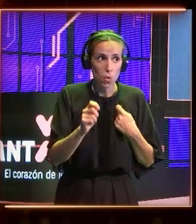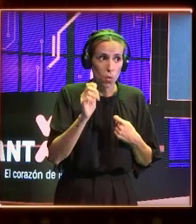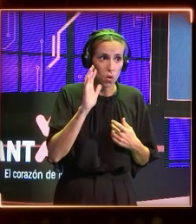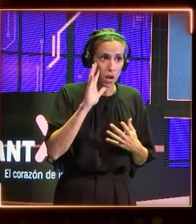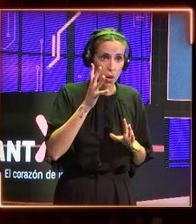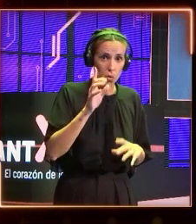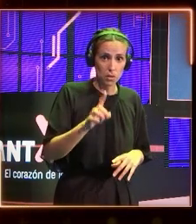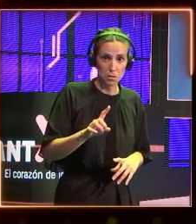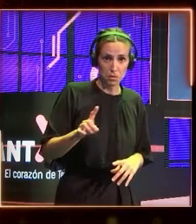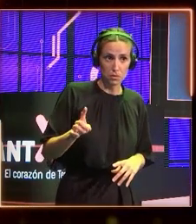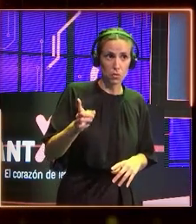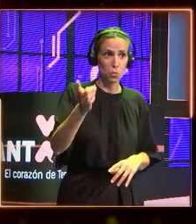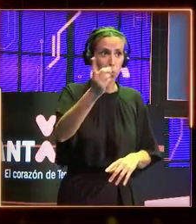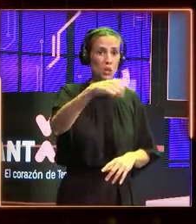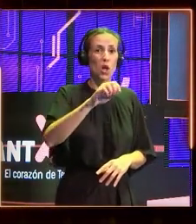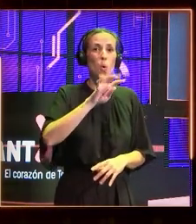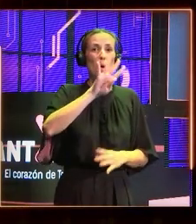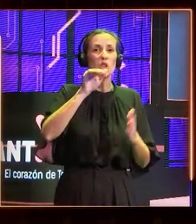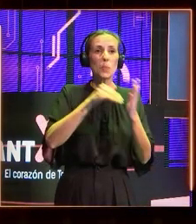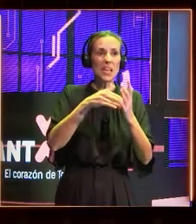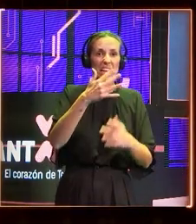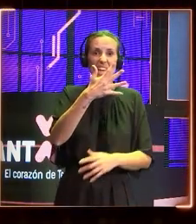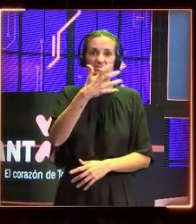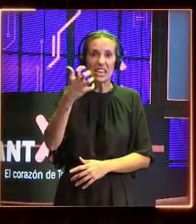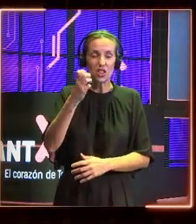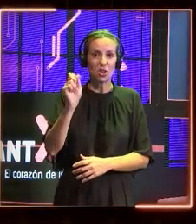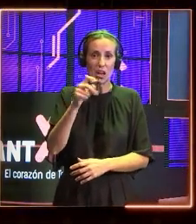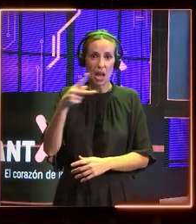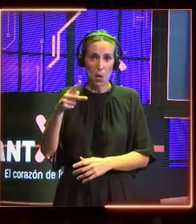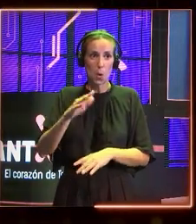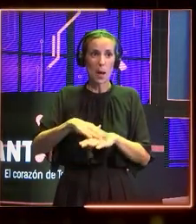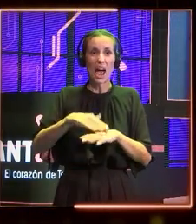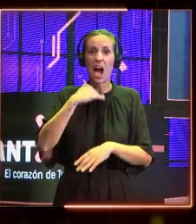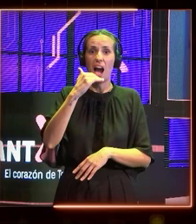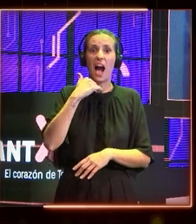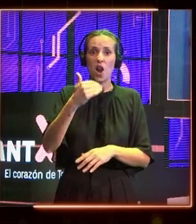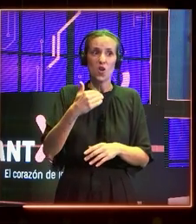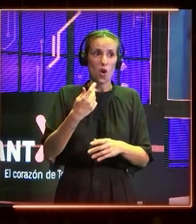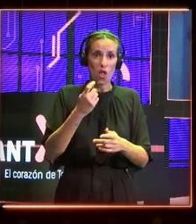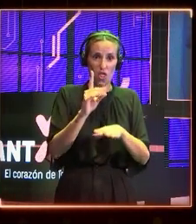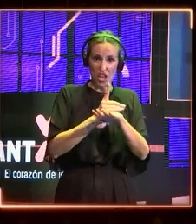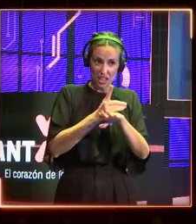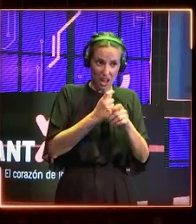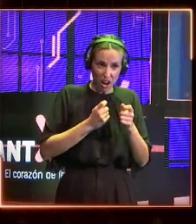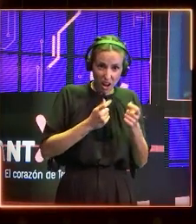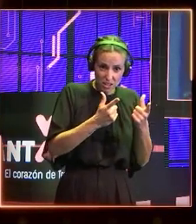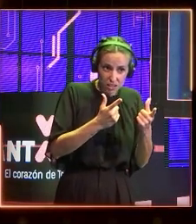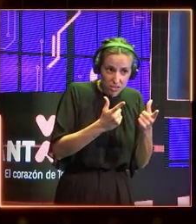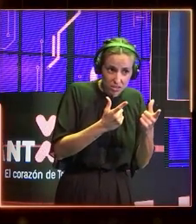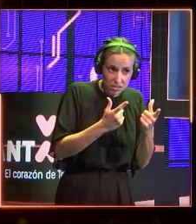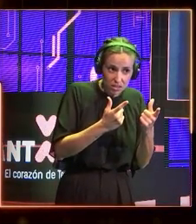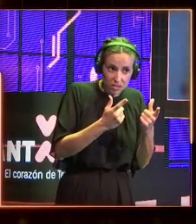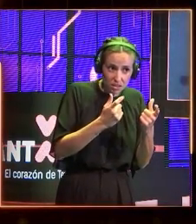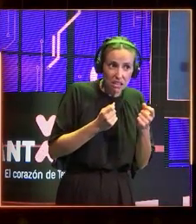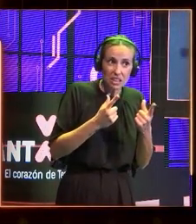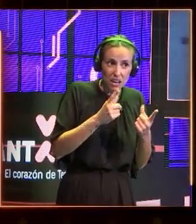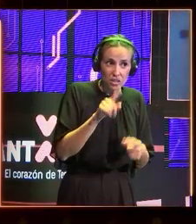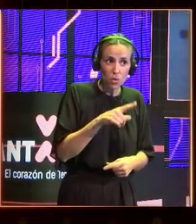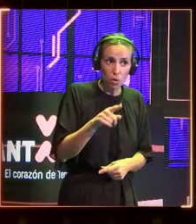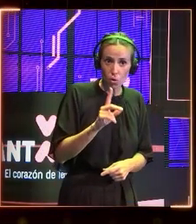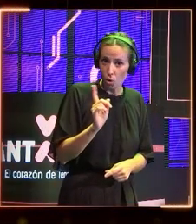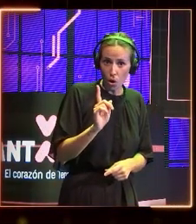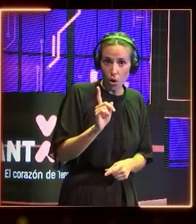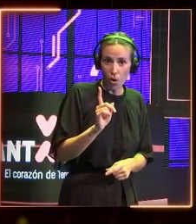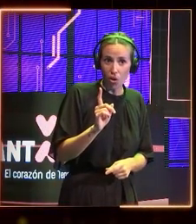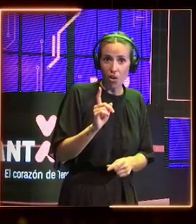alguien se gastaría 4500 en un activo digital 4500 alguien se gastaría no